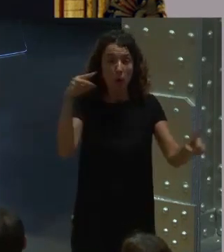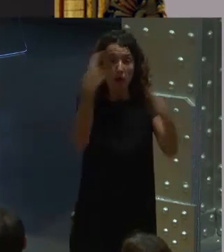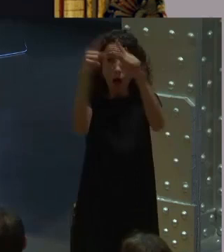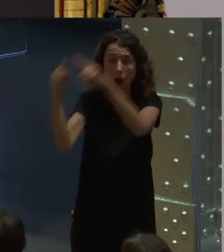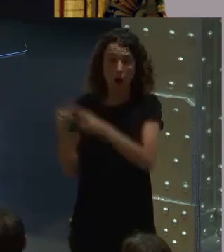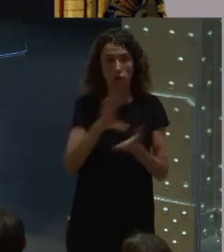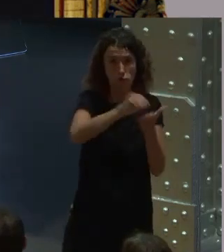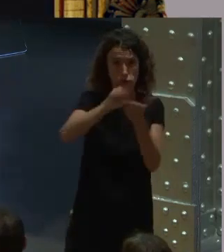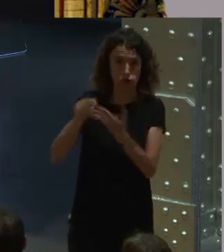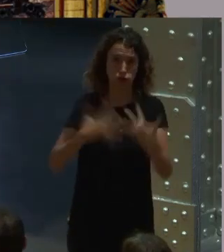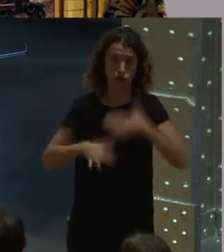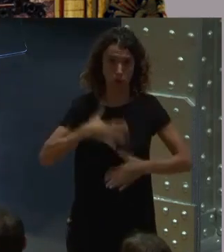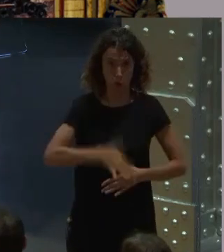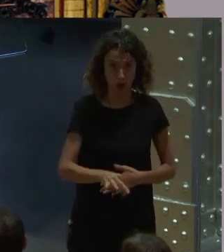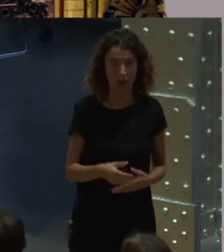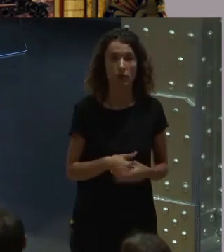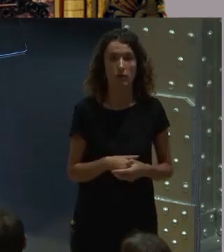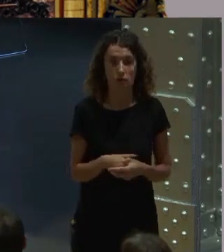perspectivas.